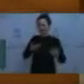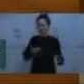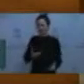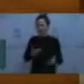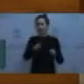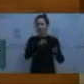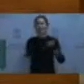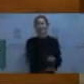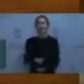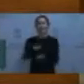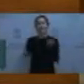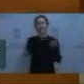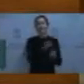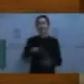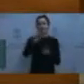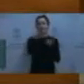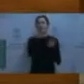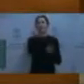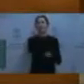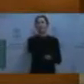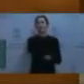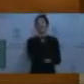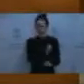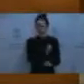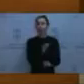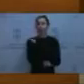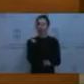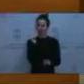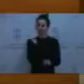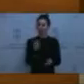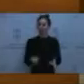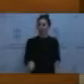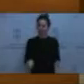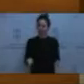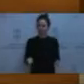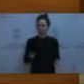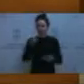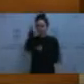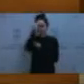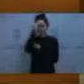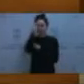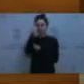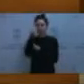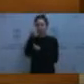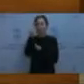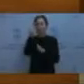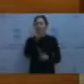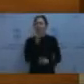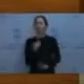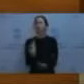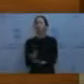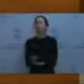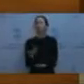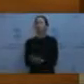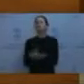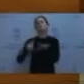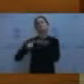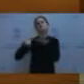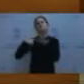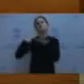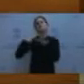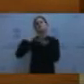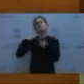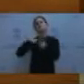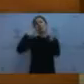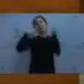persuasión del presidente del Gobierno de España. Creo que es una persona que ha demostrado muchas cosas en un país